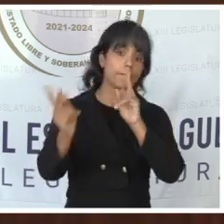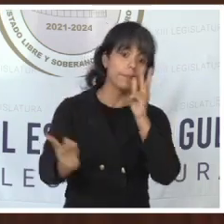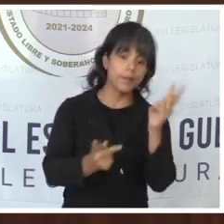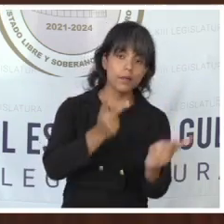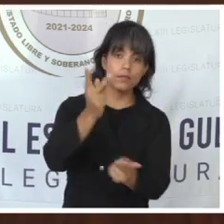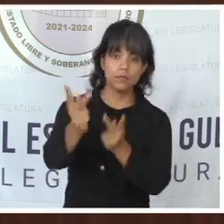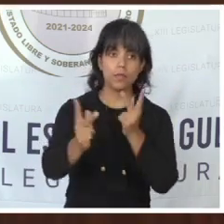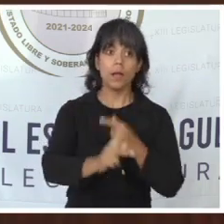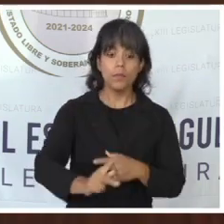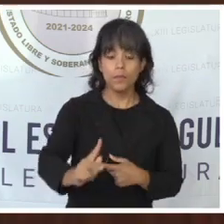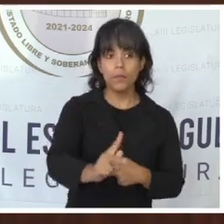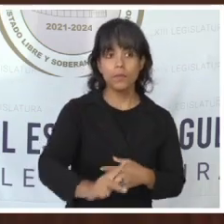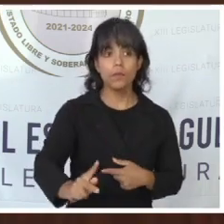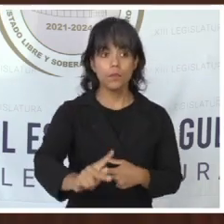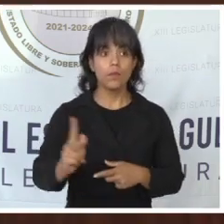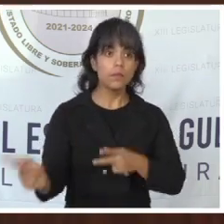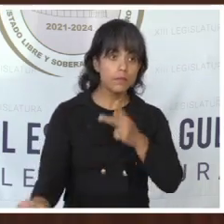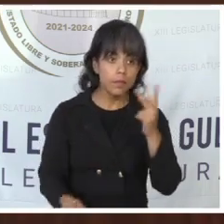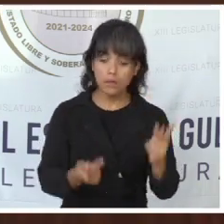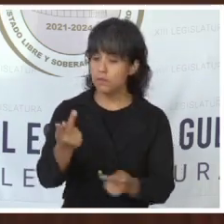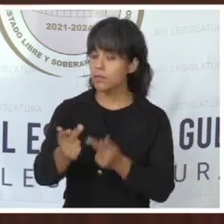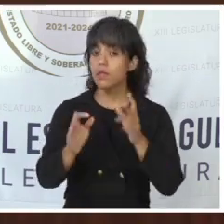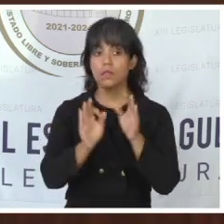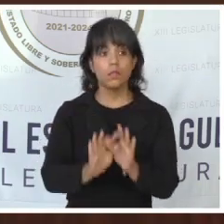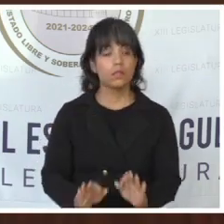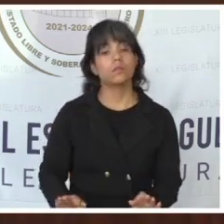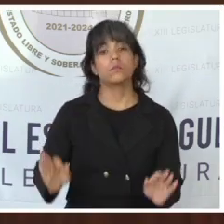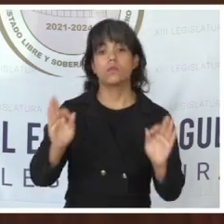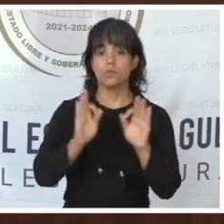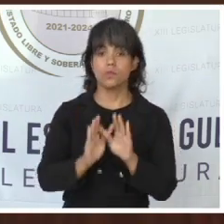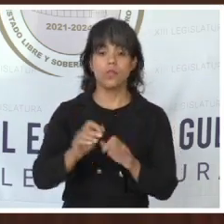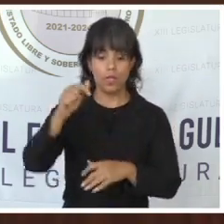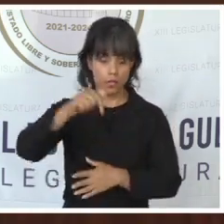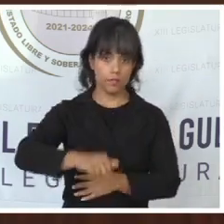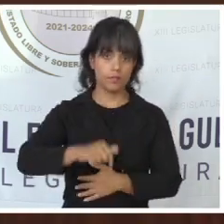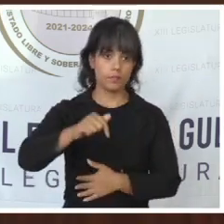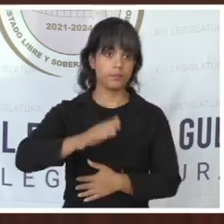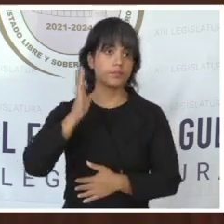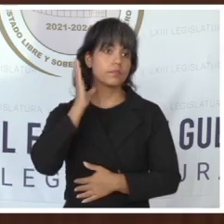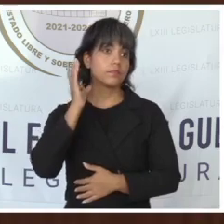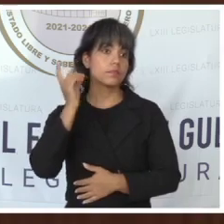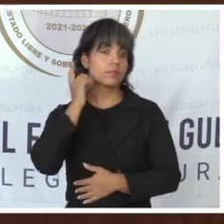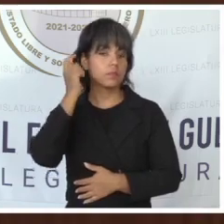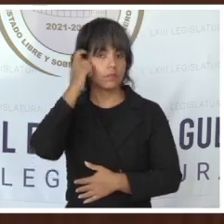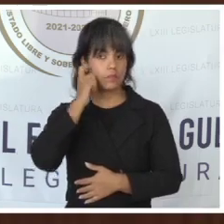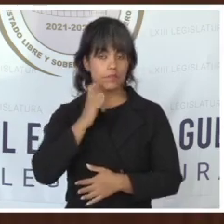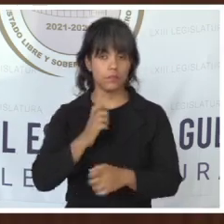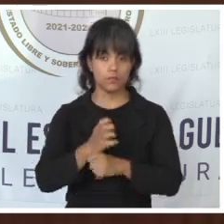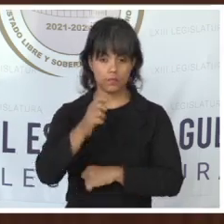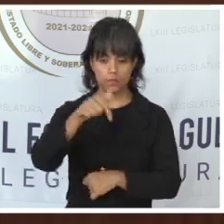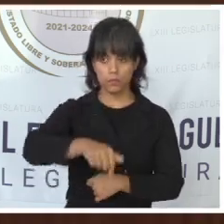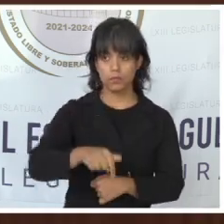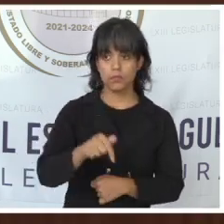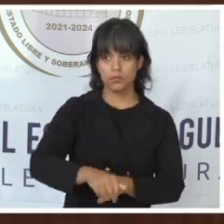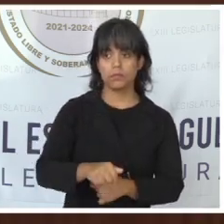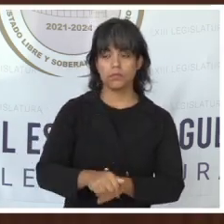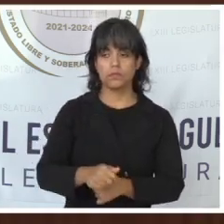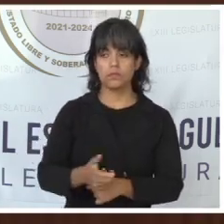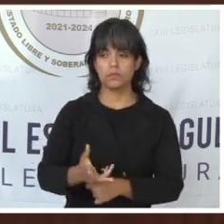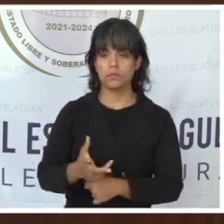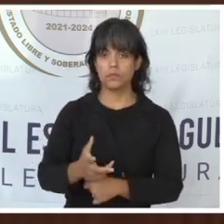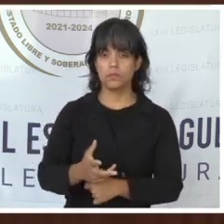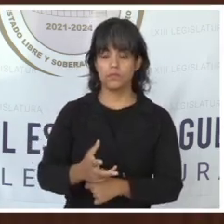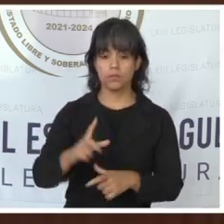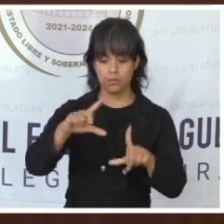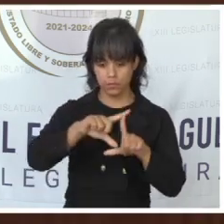preguntar a los pueblos indígenas. Esta legislatura, la anterior legislatura, el Estado mexicano de